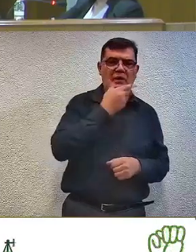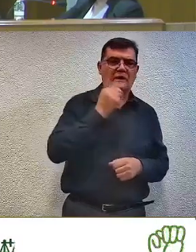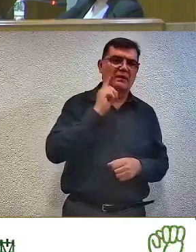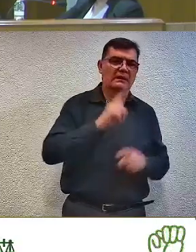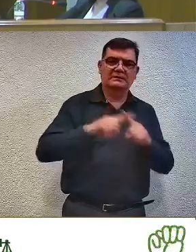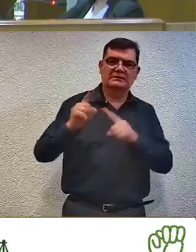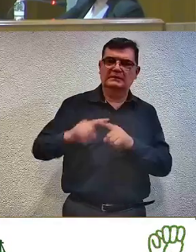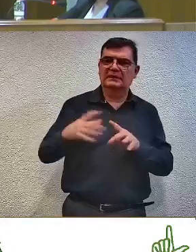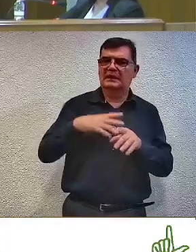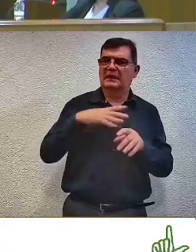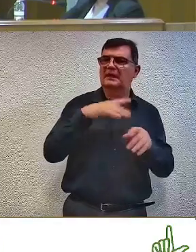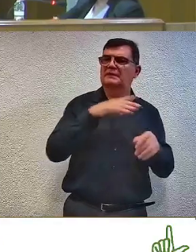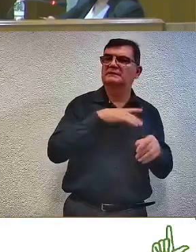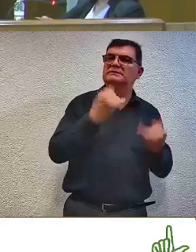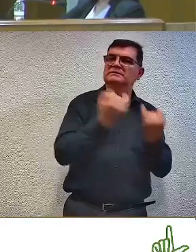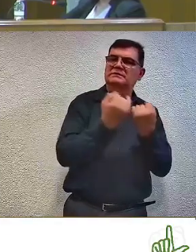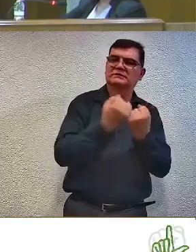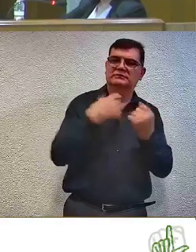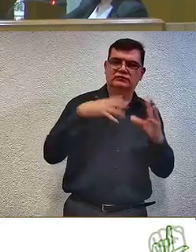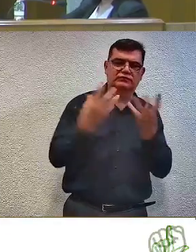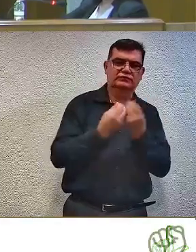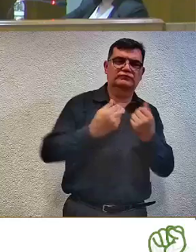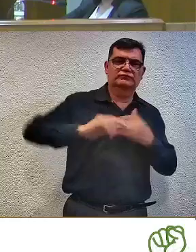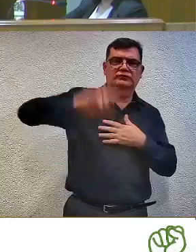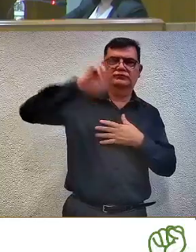de los asuntos fue aprobada por unanimidad.